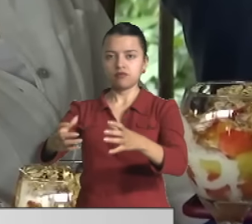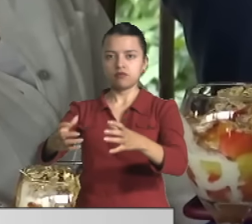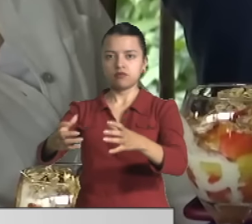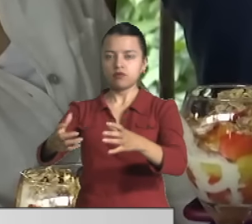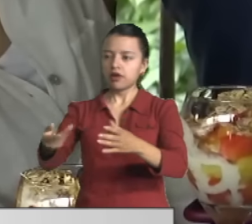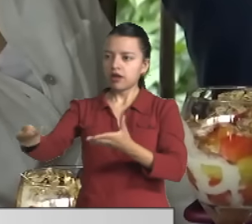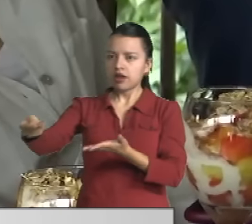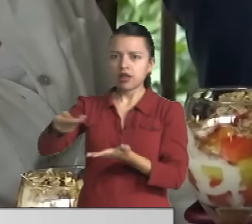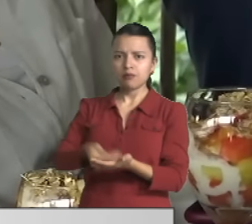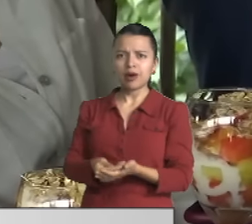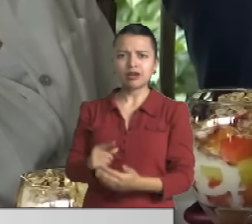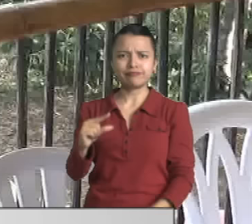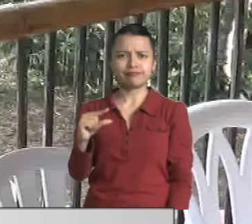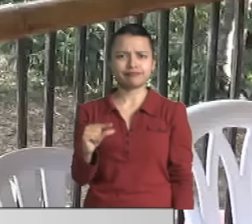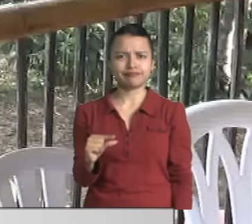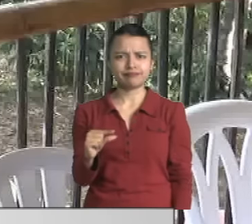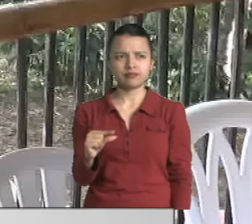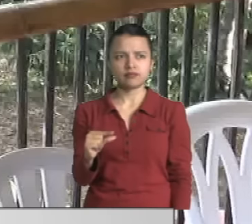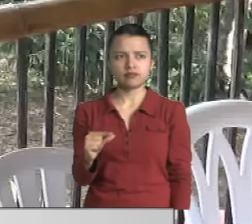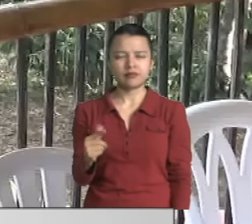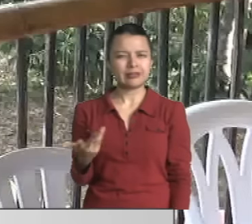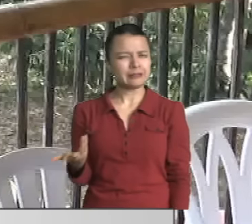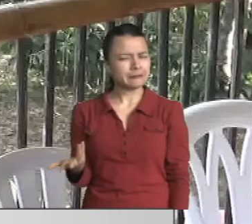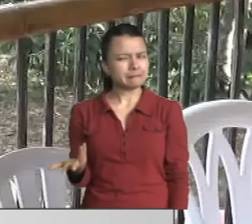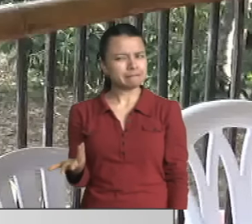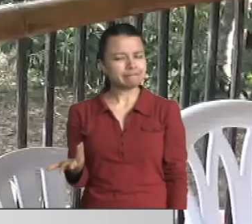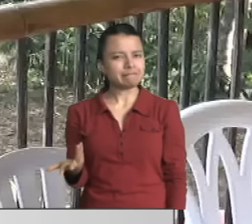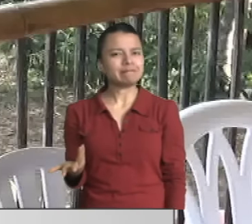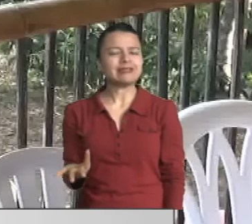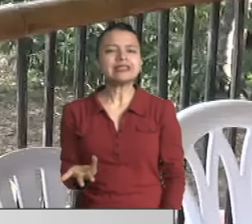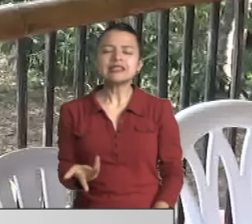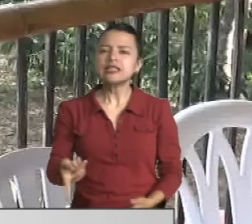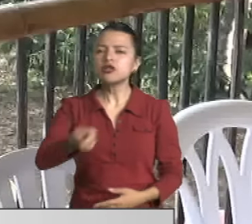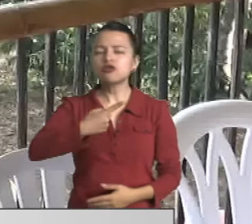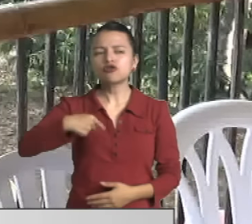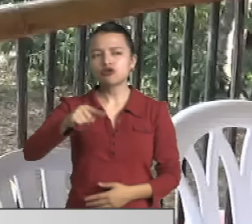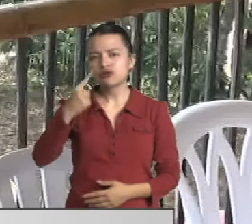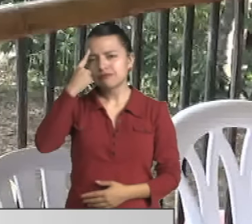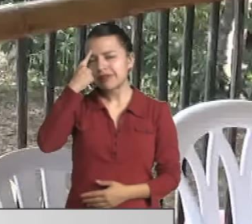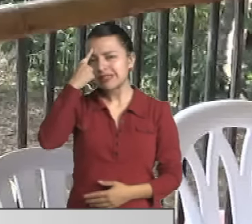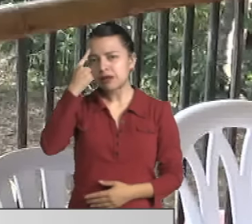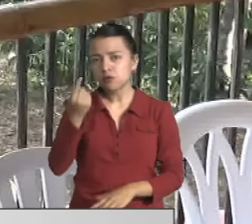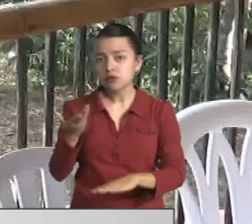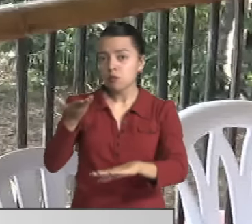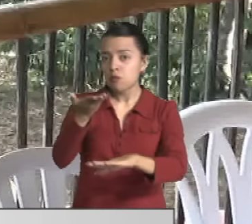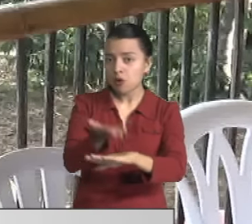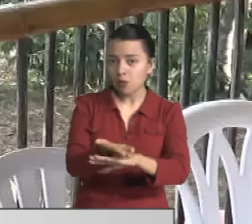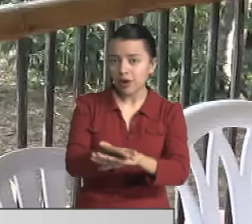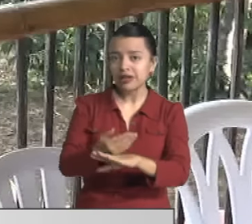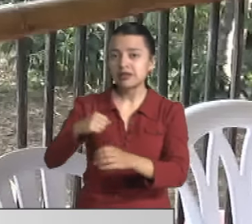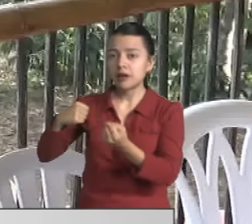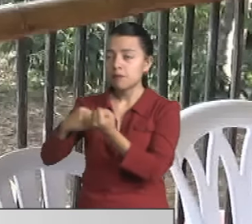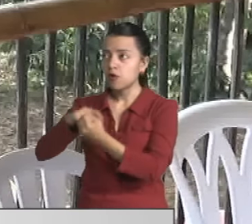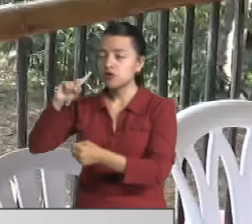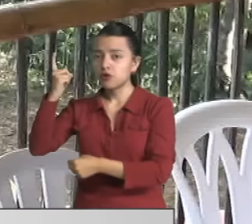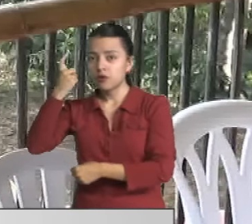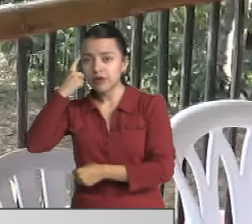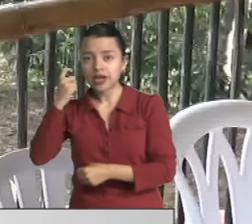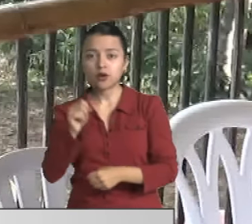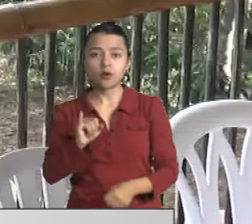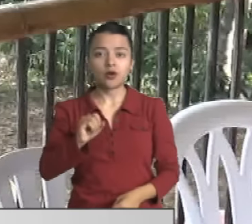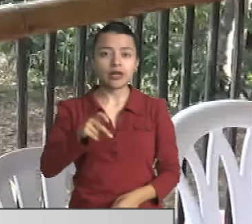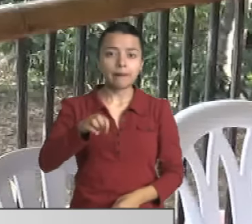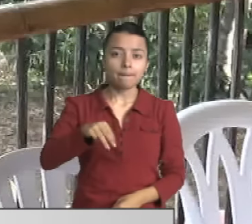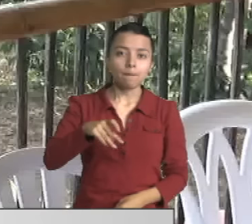también varios meses y por eso confiamos en que este tipo de procesos que venimos desarrollando con el apoyo del gobierno nacional, con